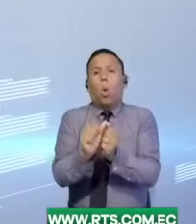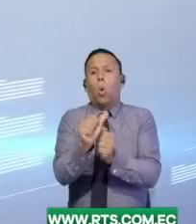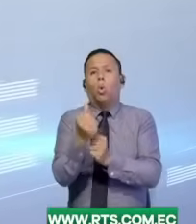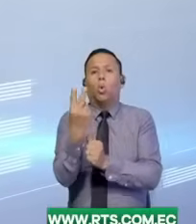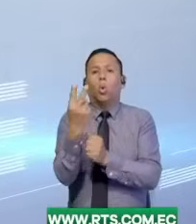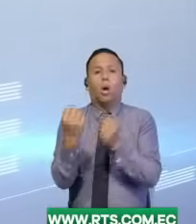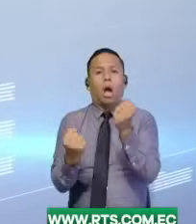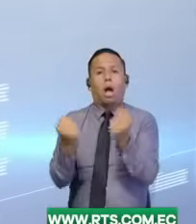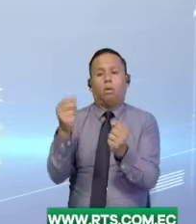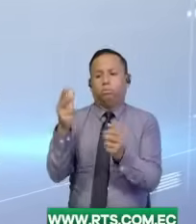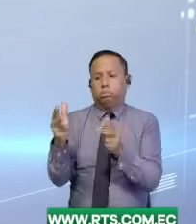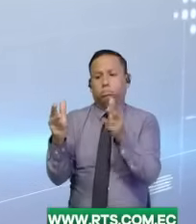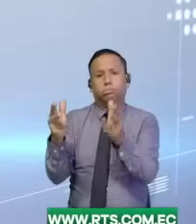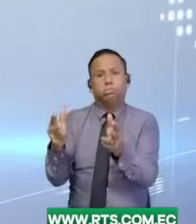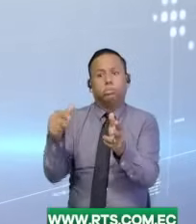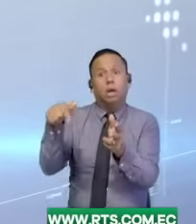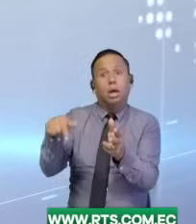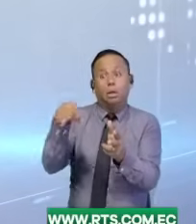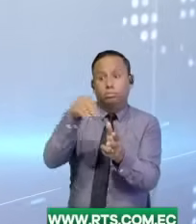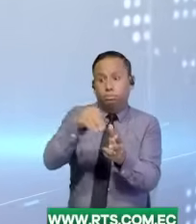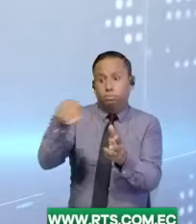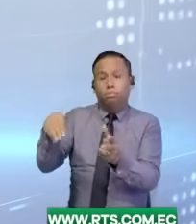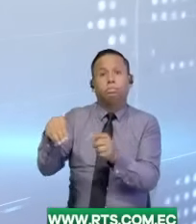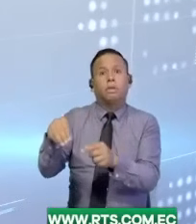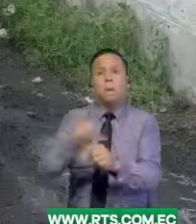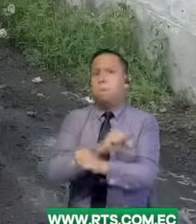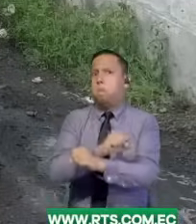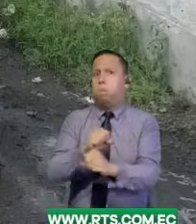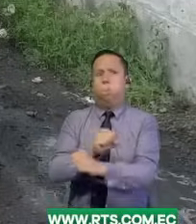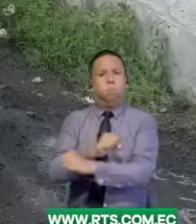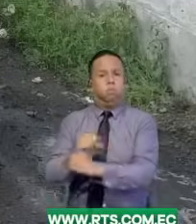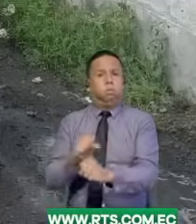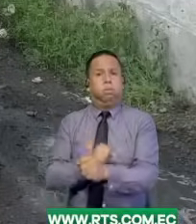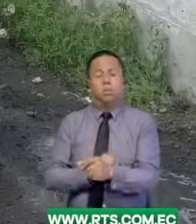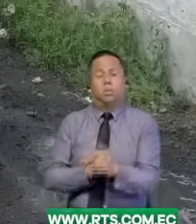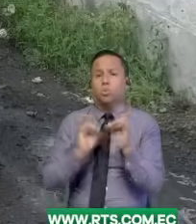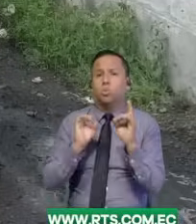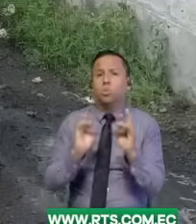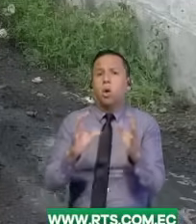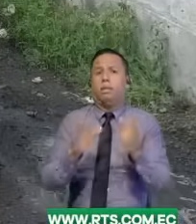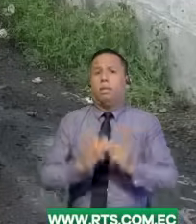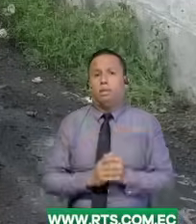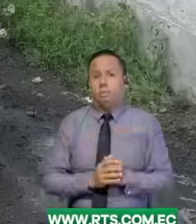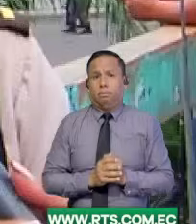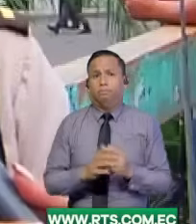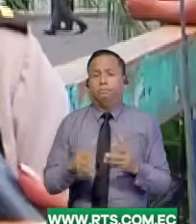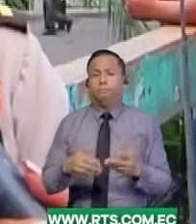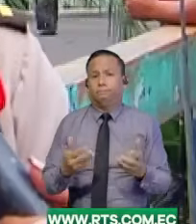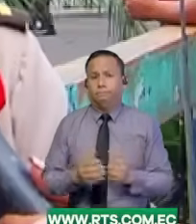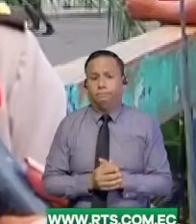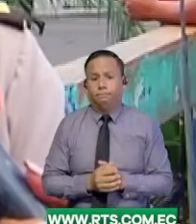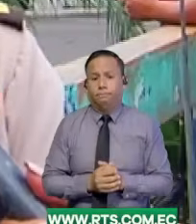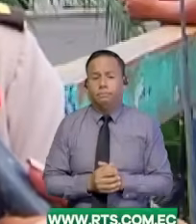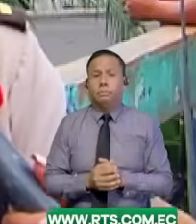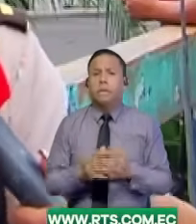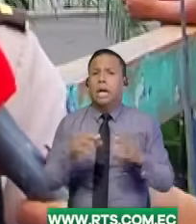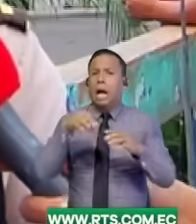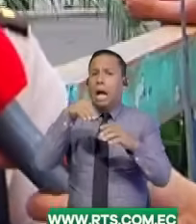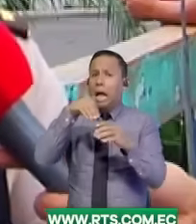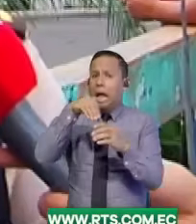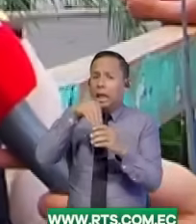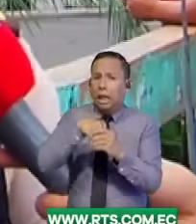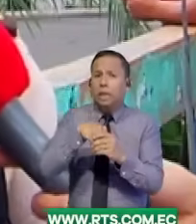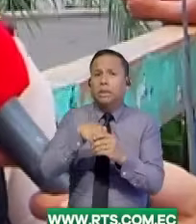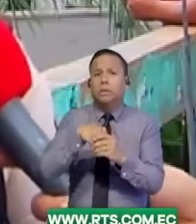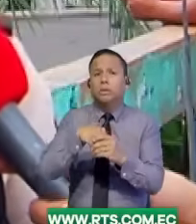diferentes puntos, había cargas explosivas. Afortunadamente no lograron ser detonadas. Hicieron poner debajo de la bomba